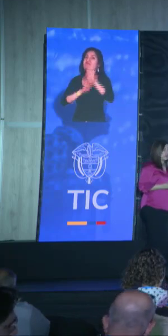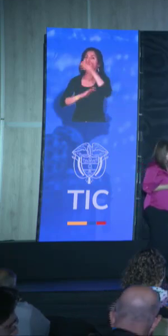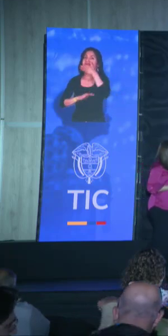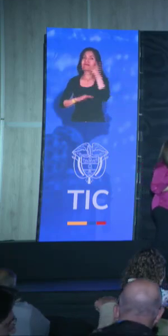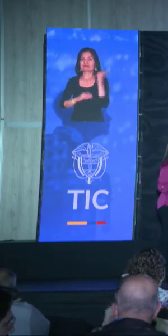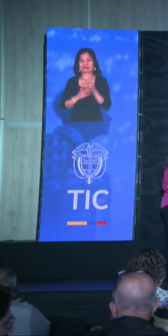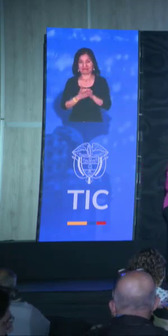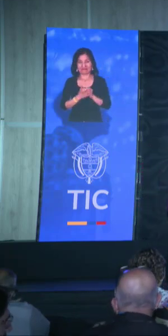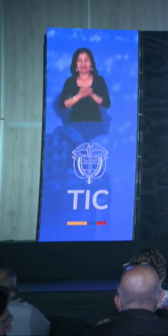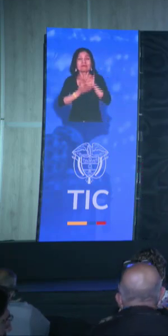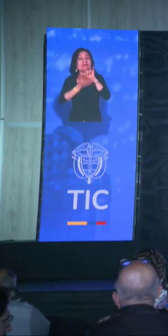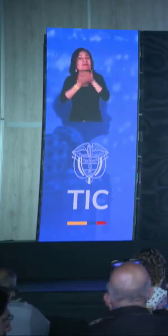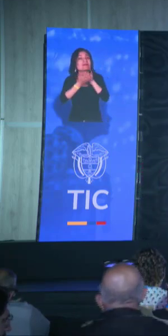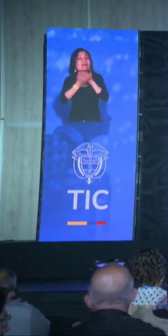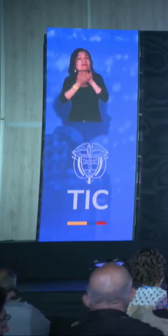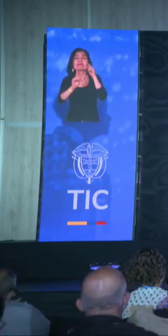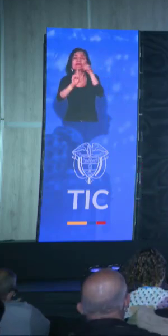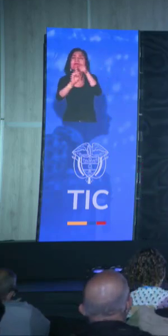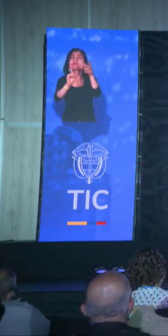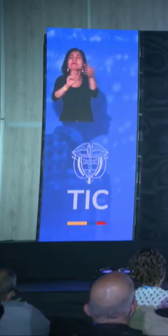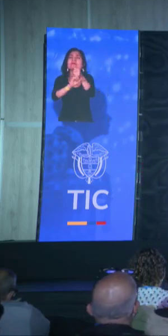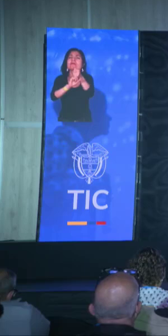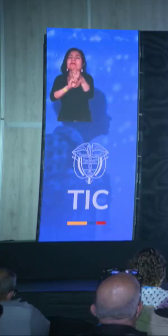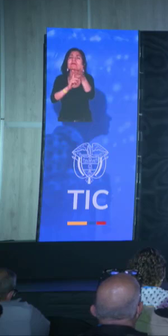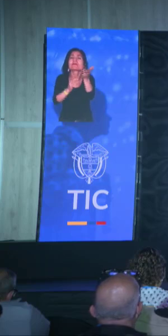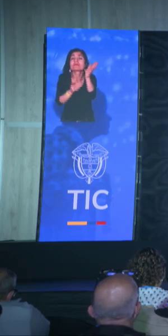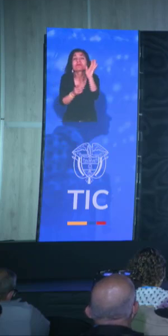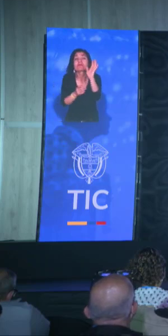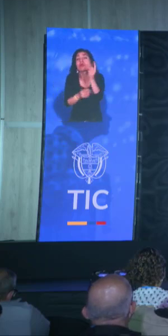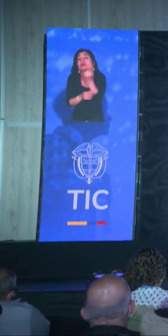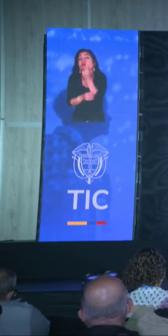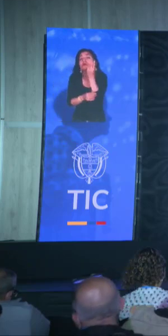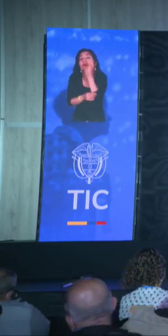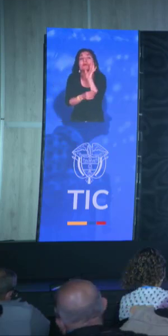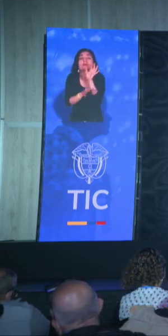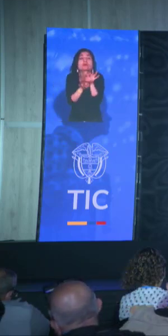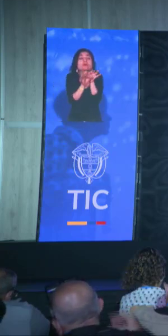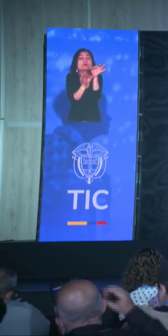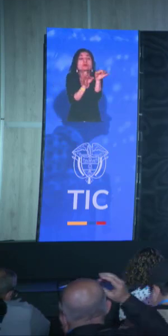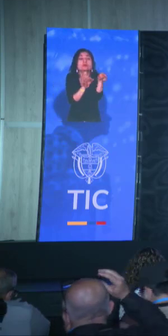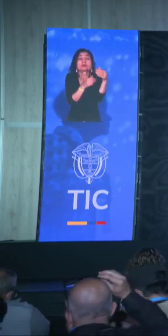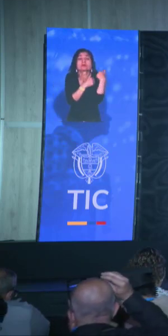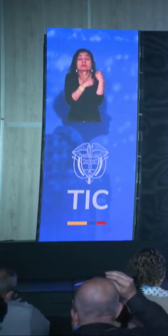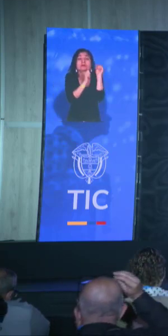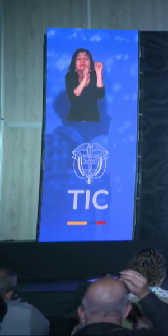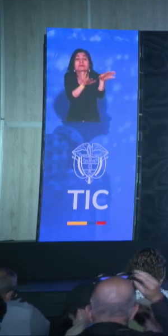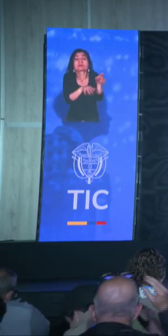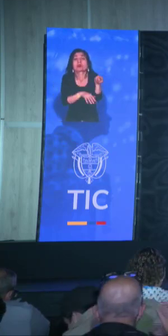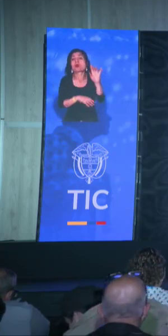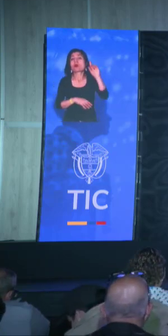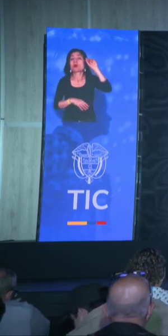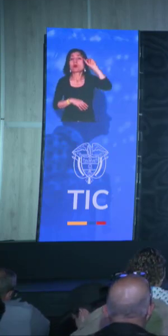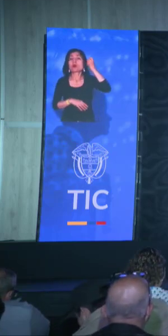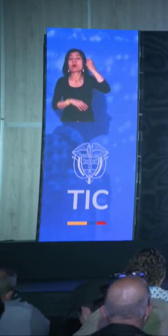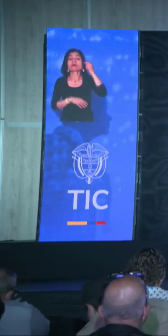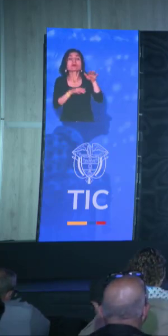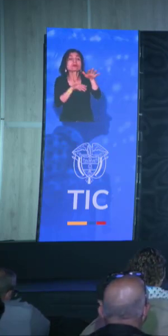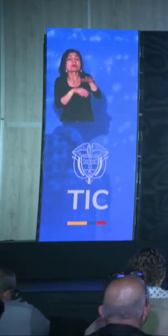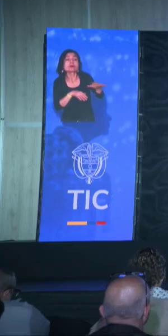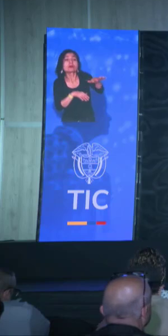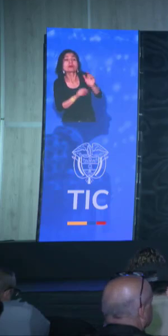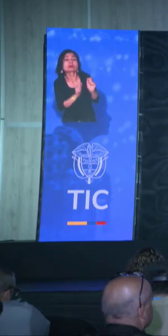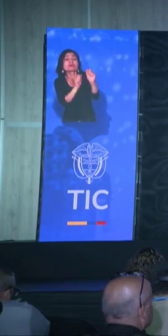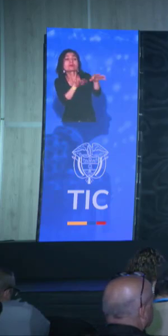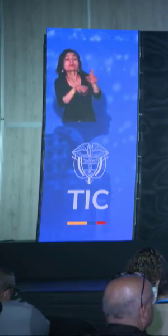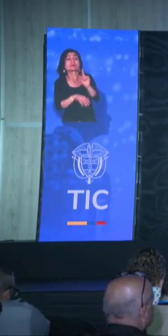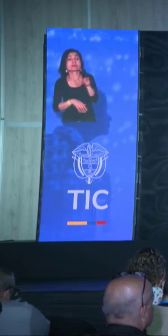definitivamente para lograr esto no es la tarea solamente de un municipio, de un gobierno local, es una tarea de todos los